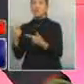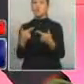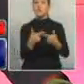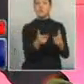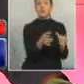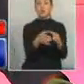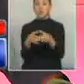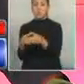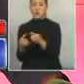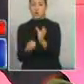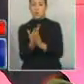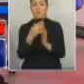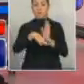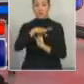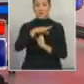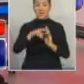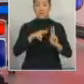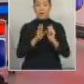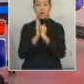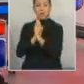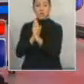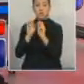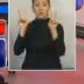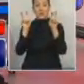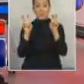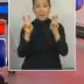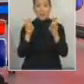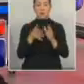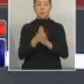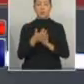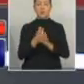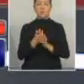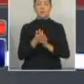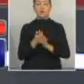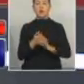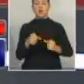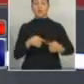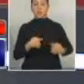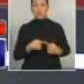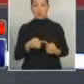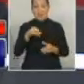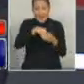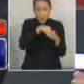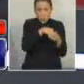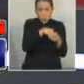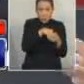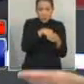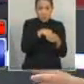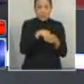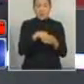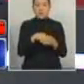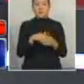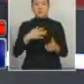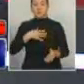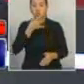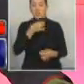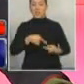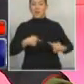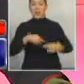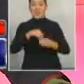mayoría. Corrigió temas que son periféricos, digamos, el corazón, el núcleo. Sí, el corazón, como lo bauticé yo en el